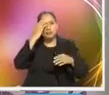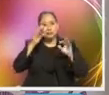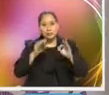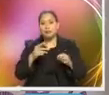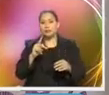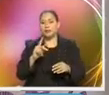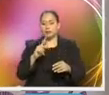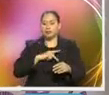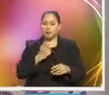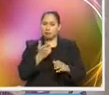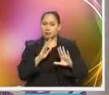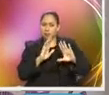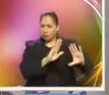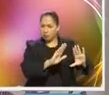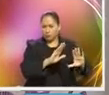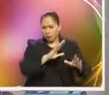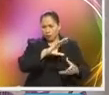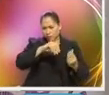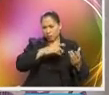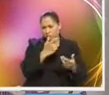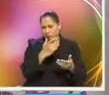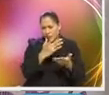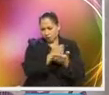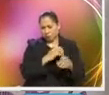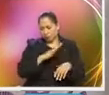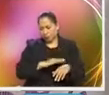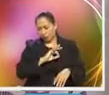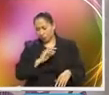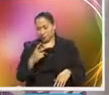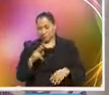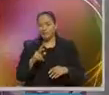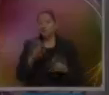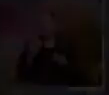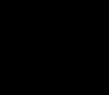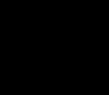también de hacer rendir mejor nuestra lanita, ¿a poco no? Exacto, Anita. Muchísimas gracias.